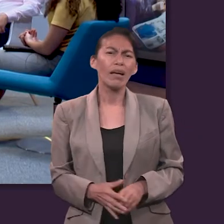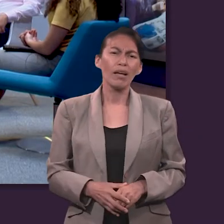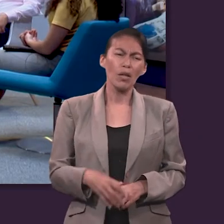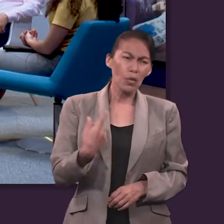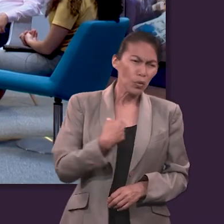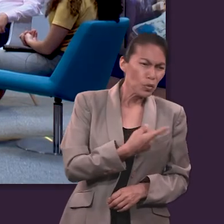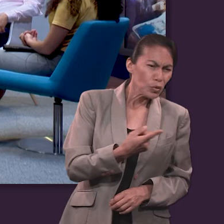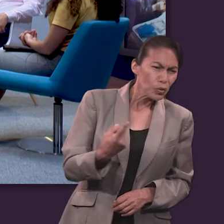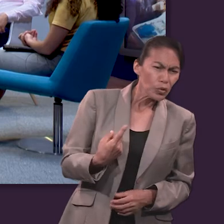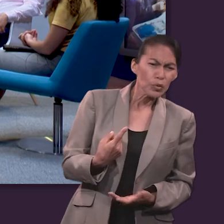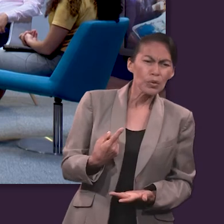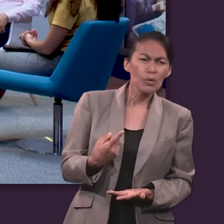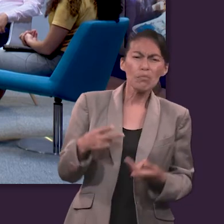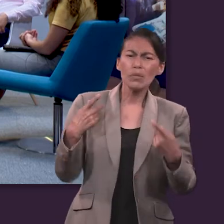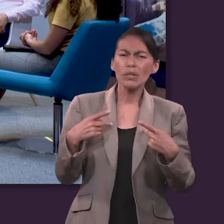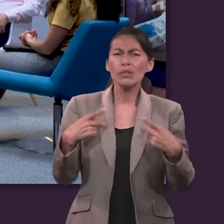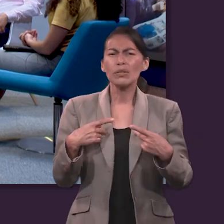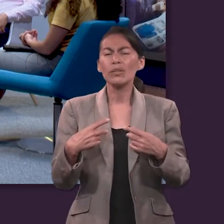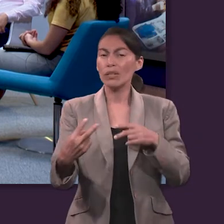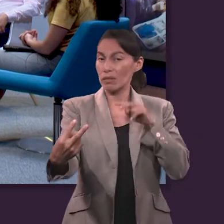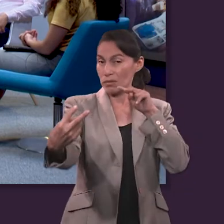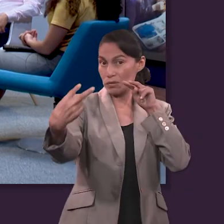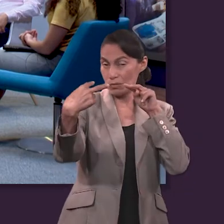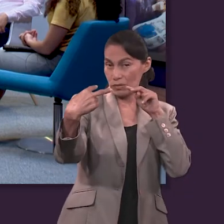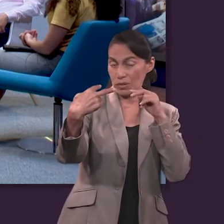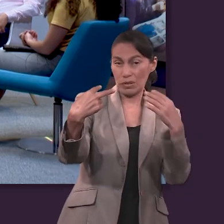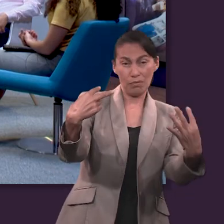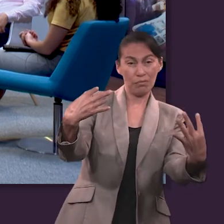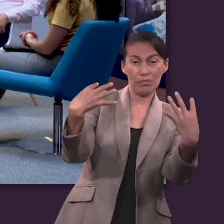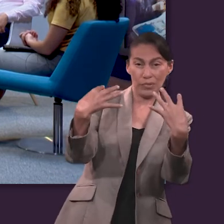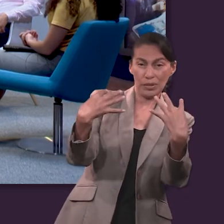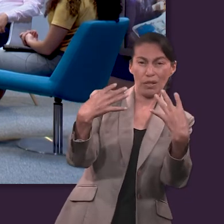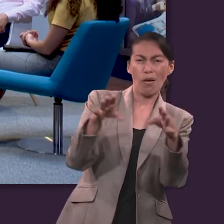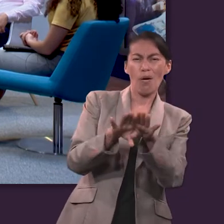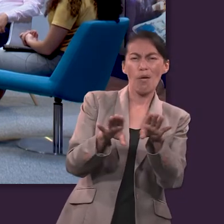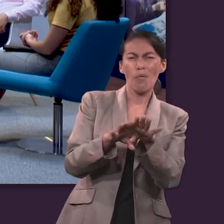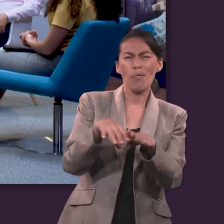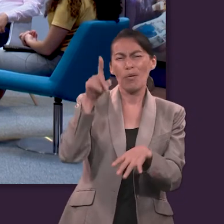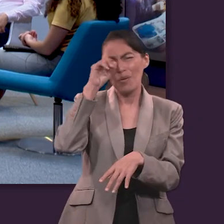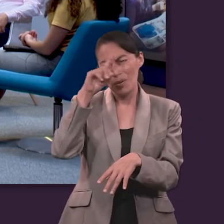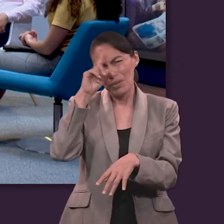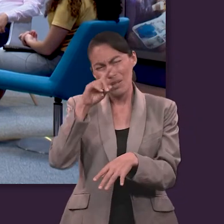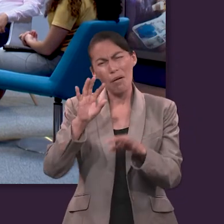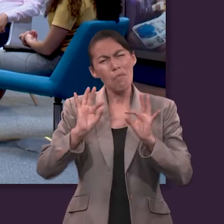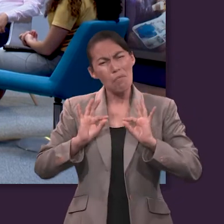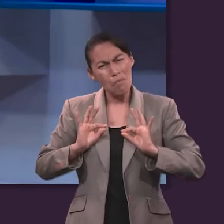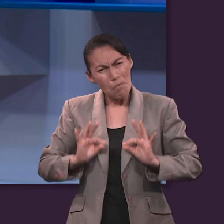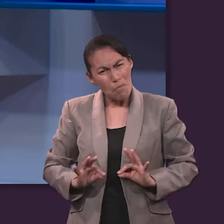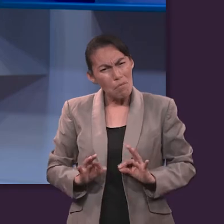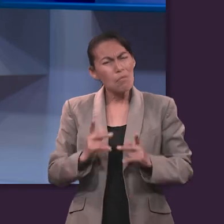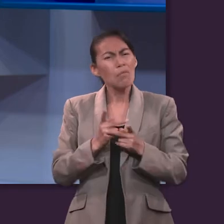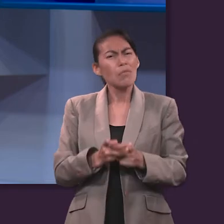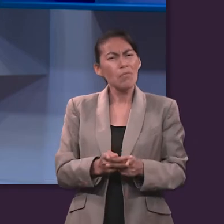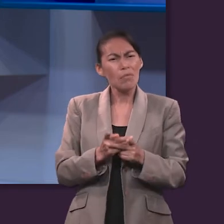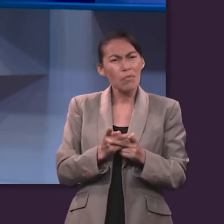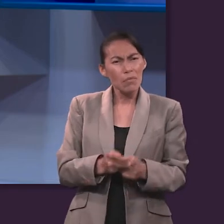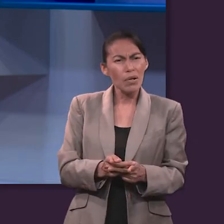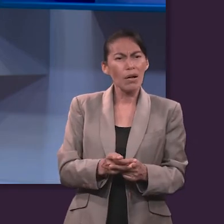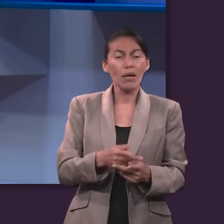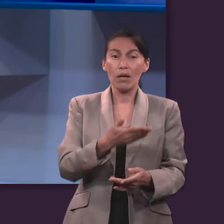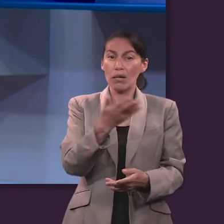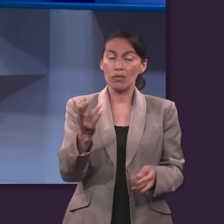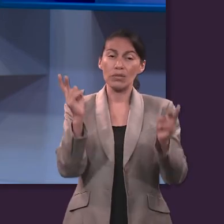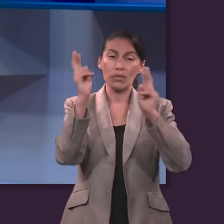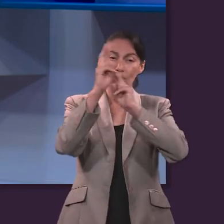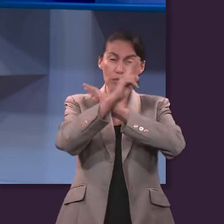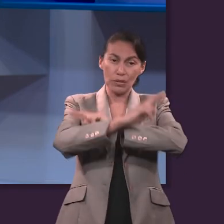podemos aconsejar a quienes nos ven a ser pacificadores, a ser agentes de reconciliación